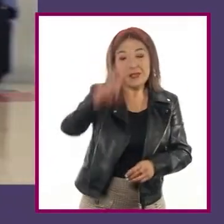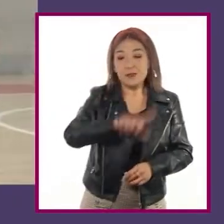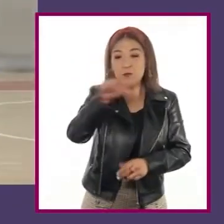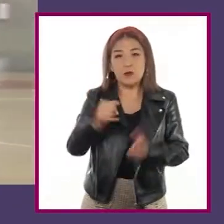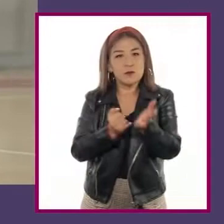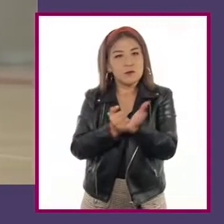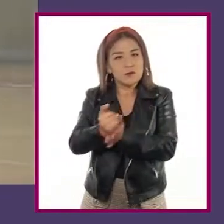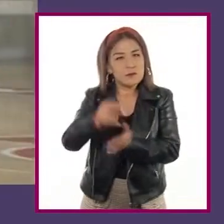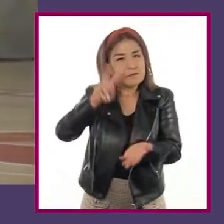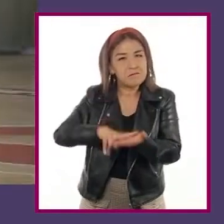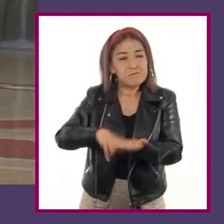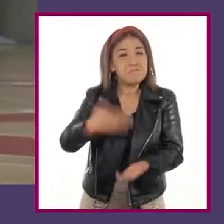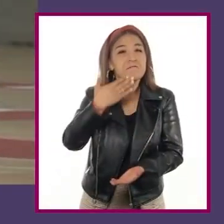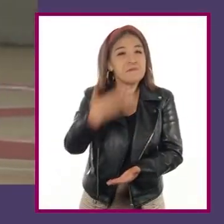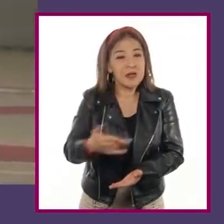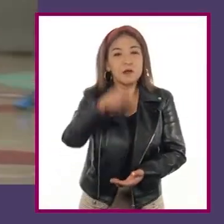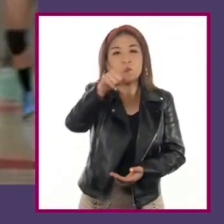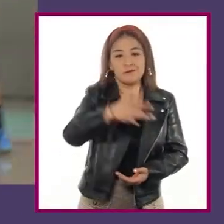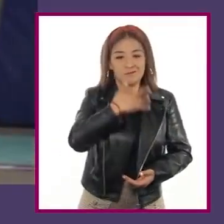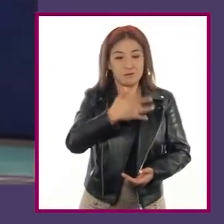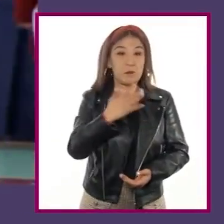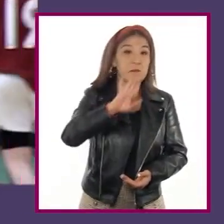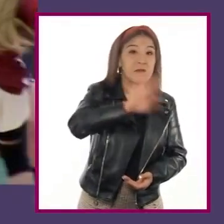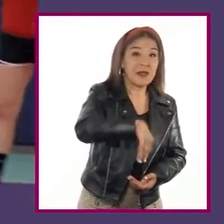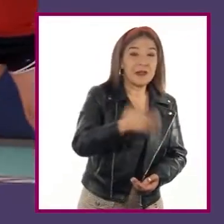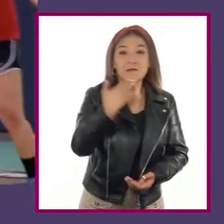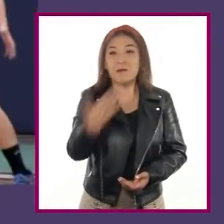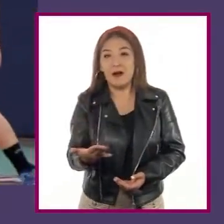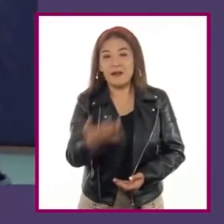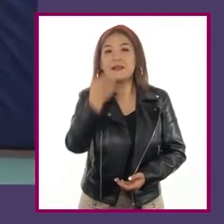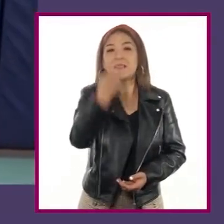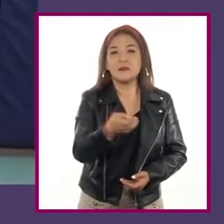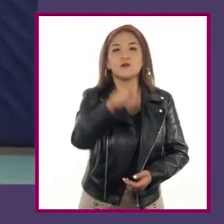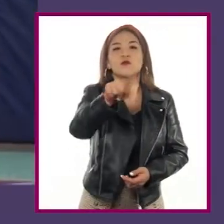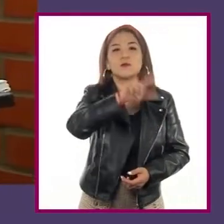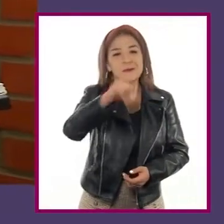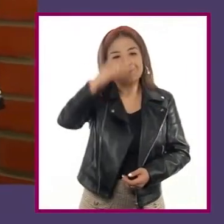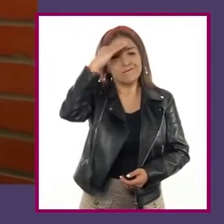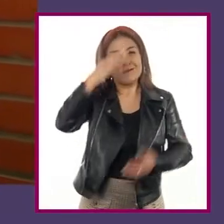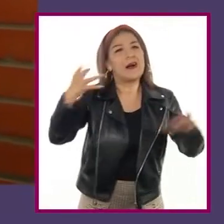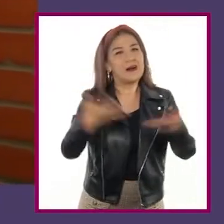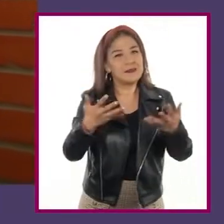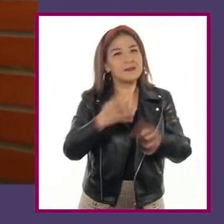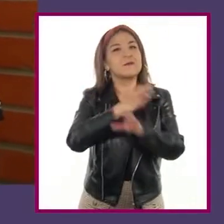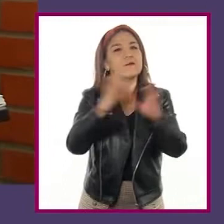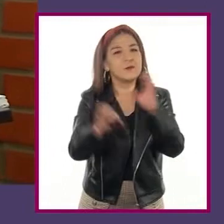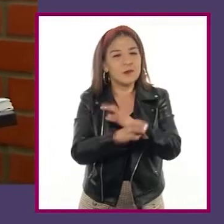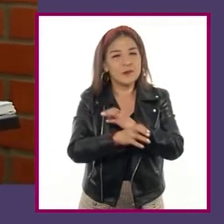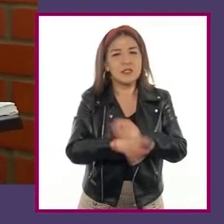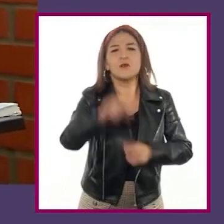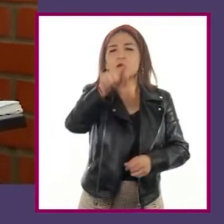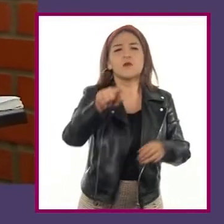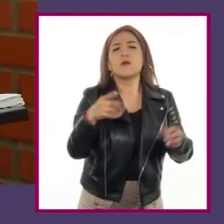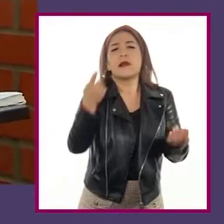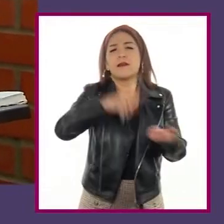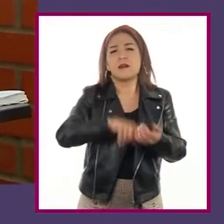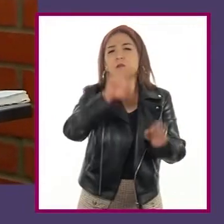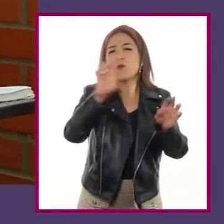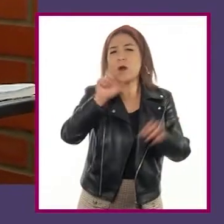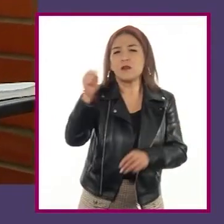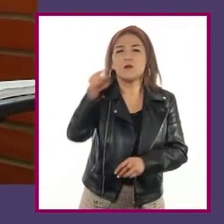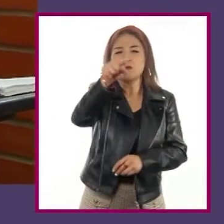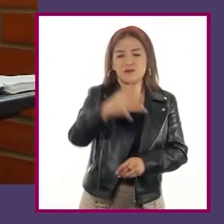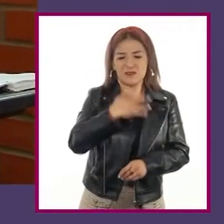morales y decidir aquello que consideramos correcto y actuar en consecuencia. ¿Cómo te sientes cuando decides actuar de